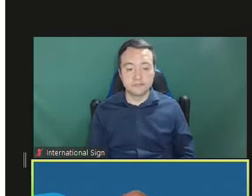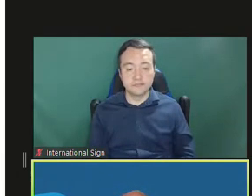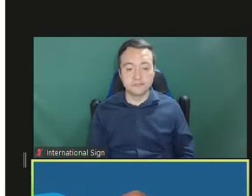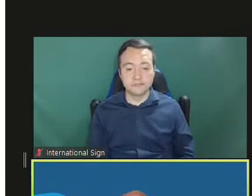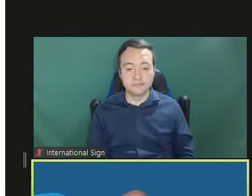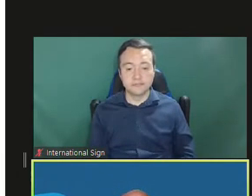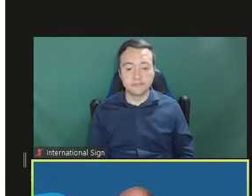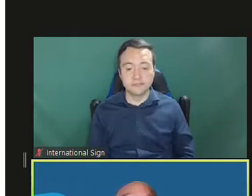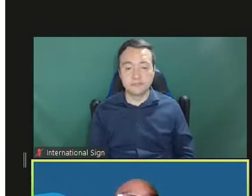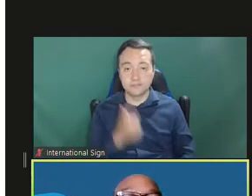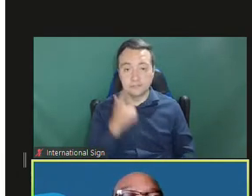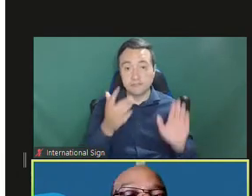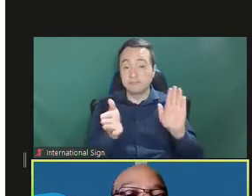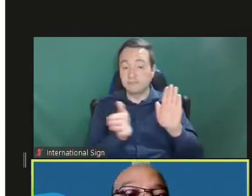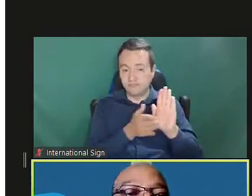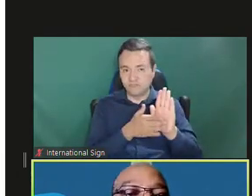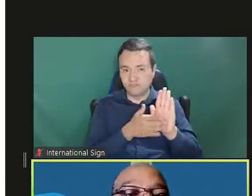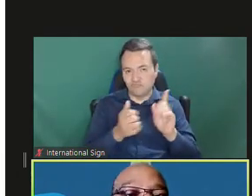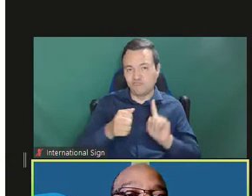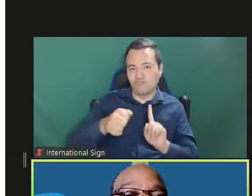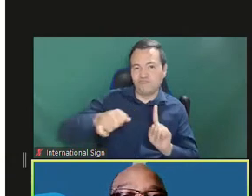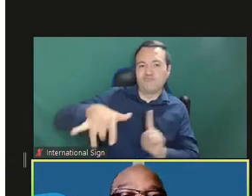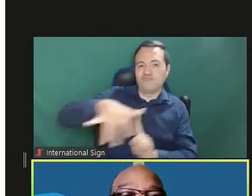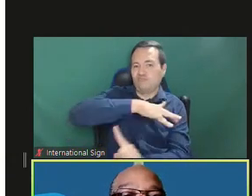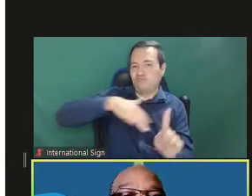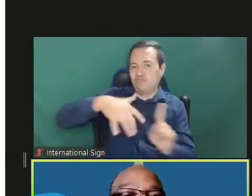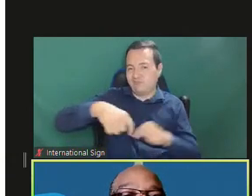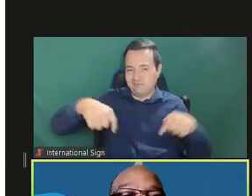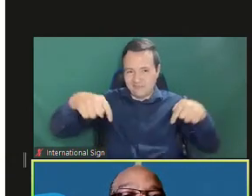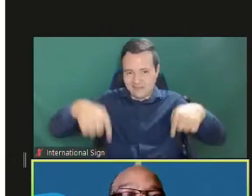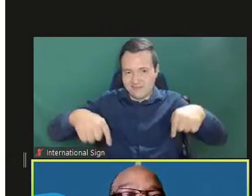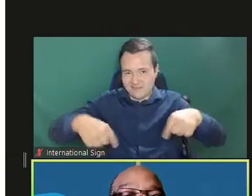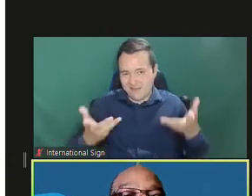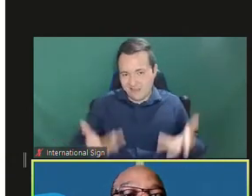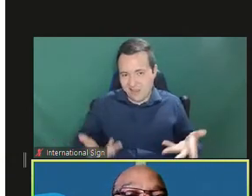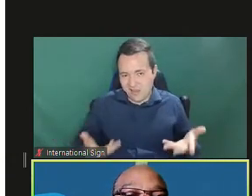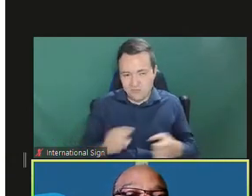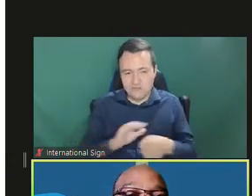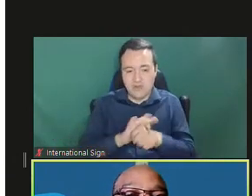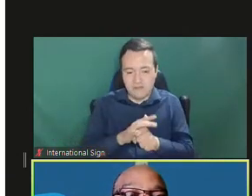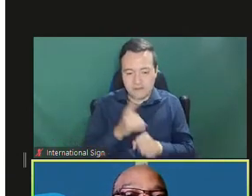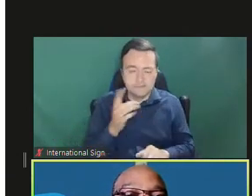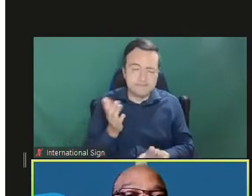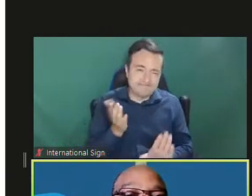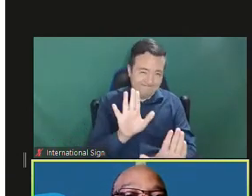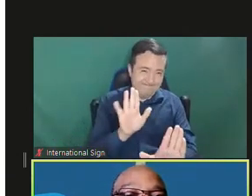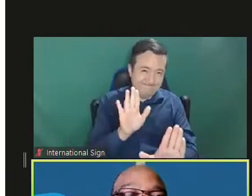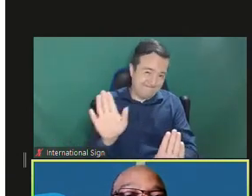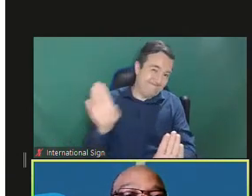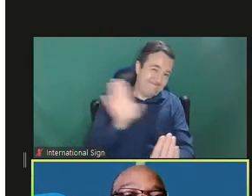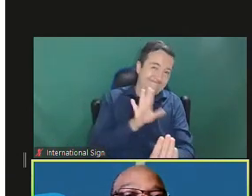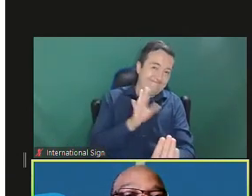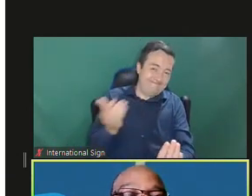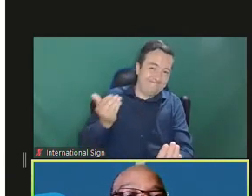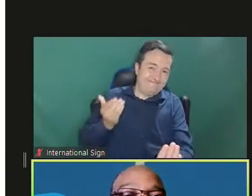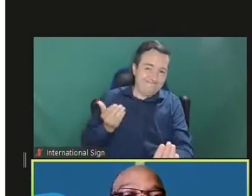hemos visto en el contexto de la pandemia una la diapositiva anterior por favor anterior